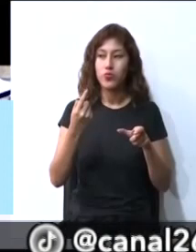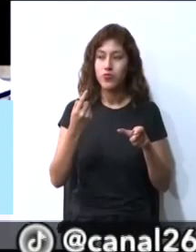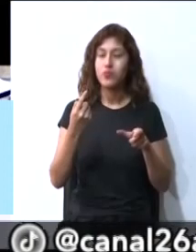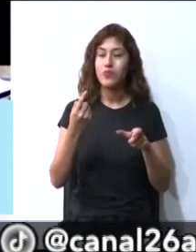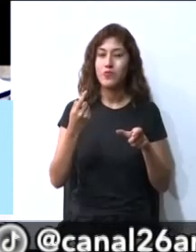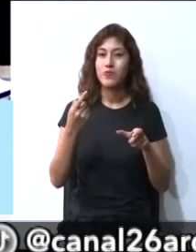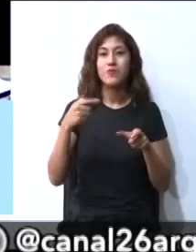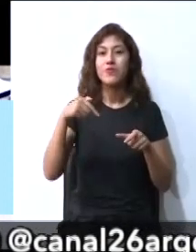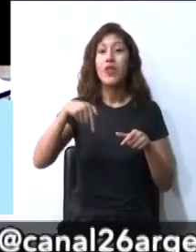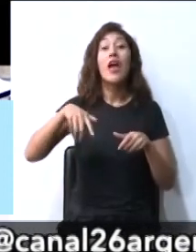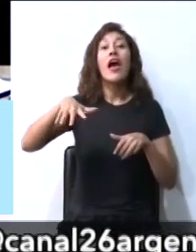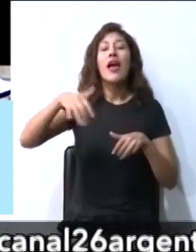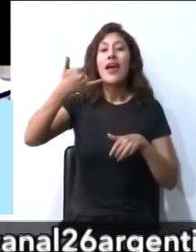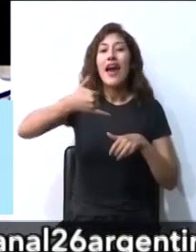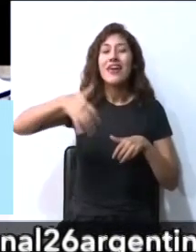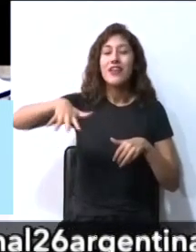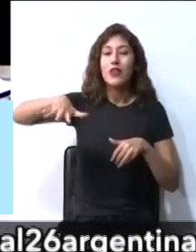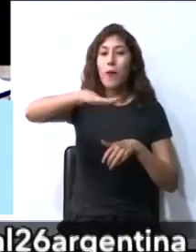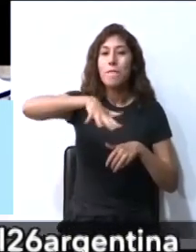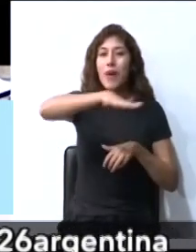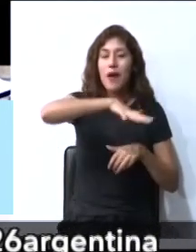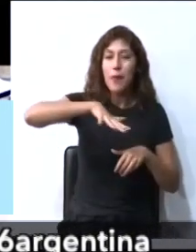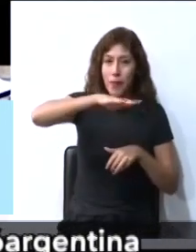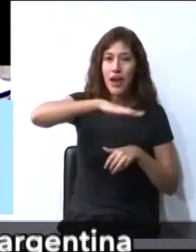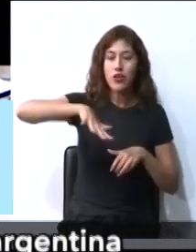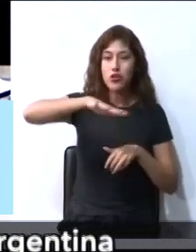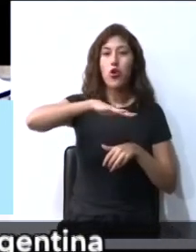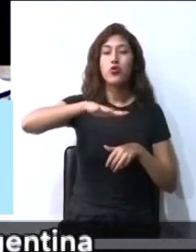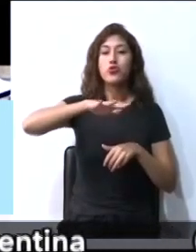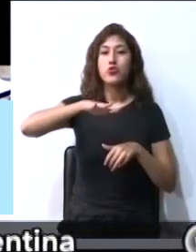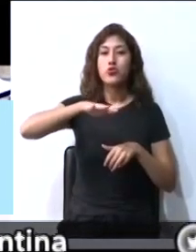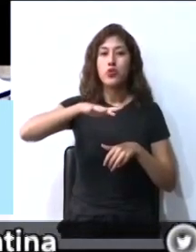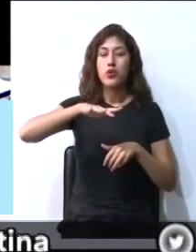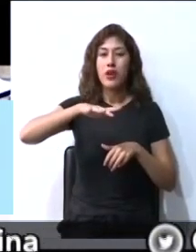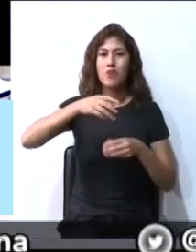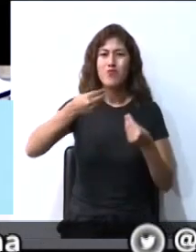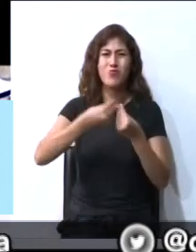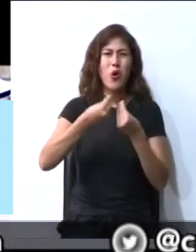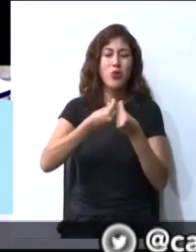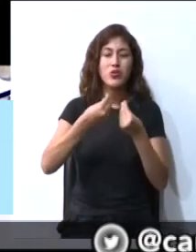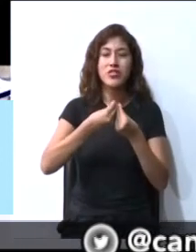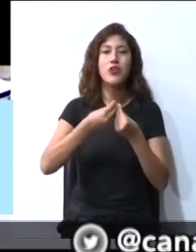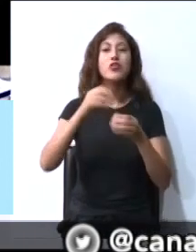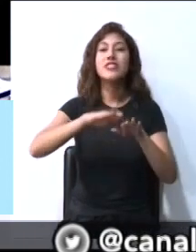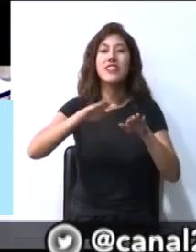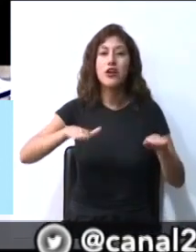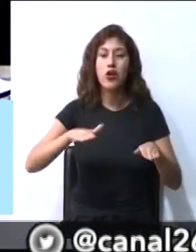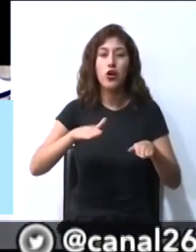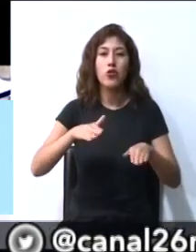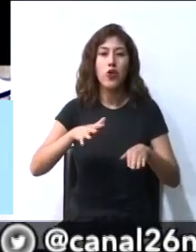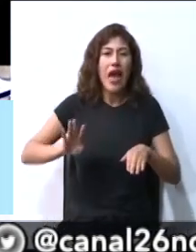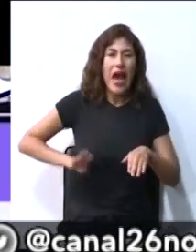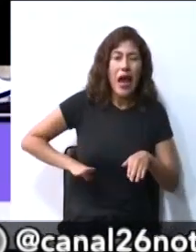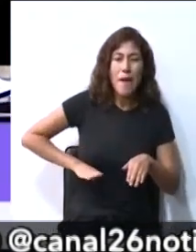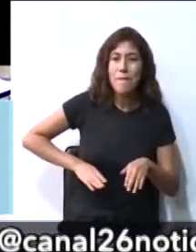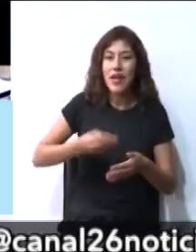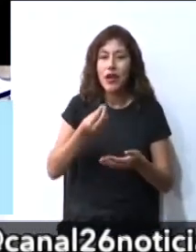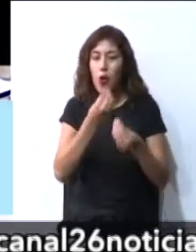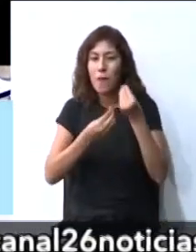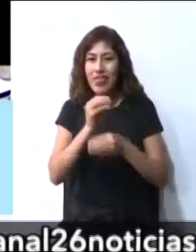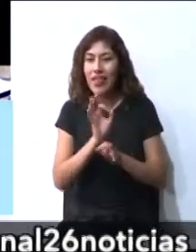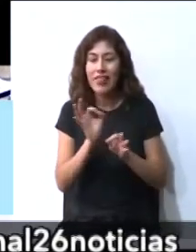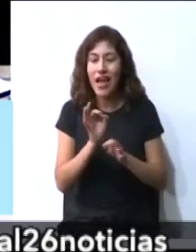En los barrios populares de cada provincia hay chicos que no tienen para comer, padres a los que no les alcanzan las changas para llegar a